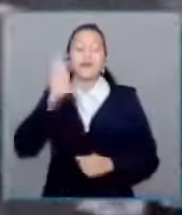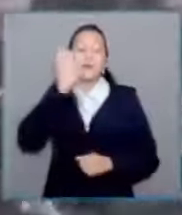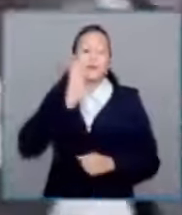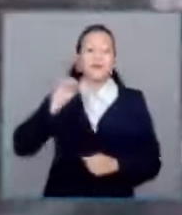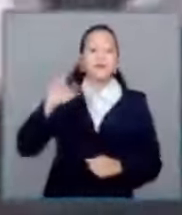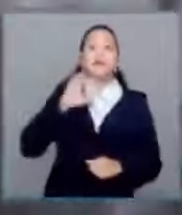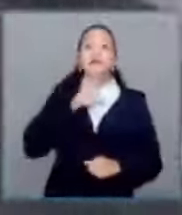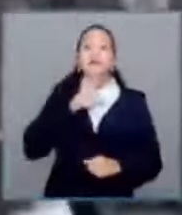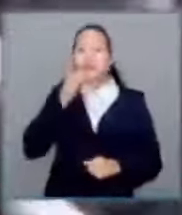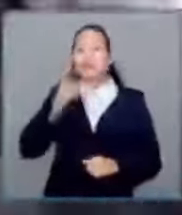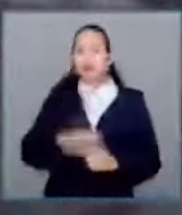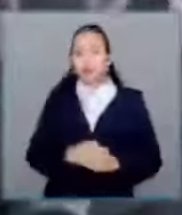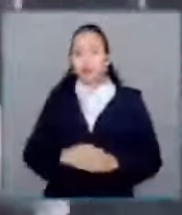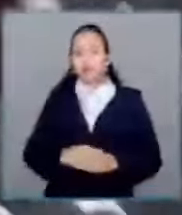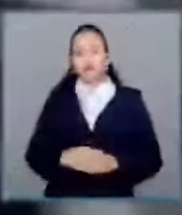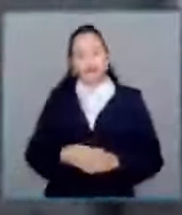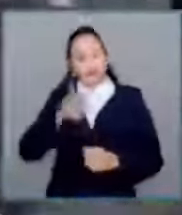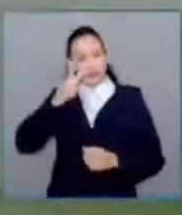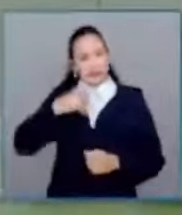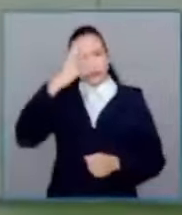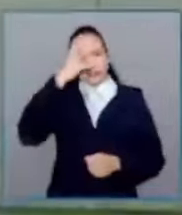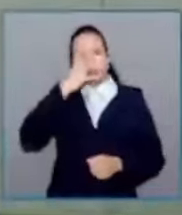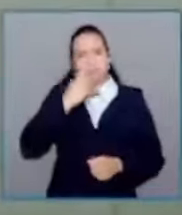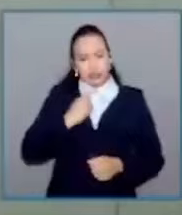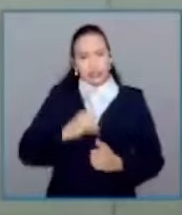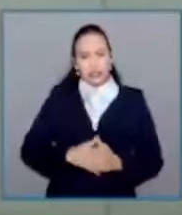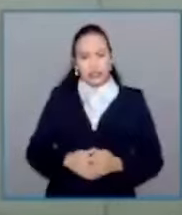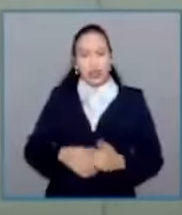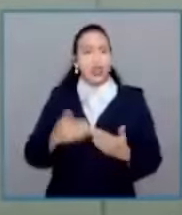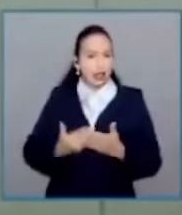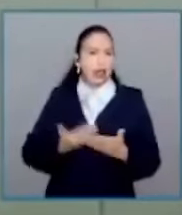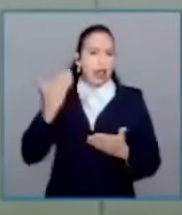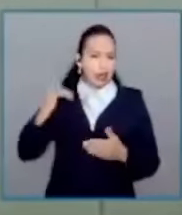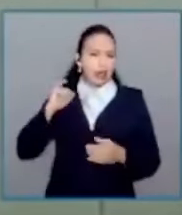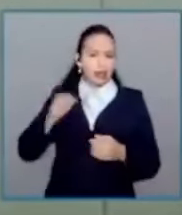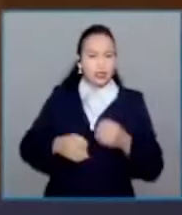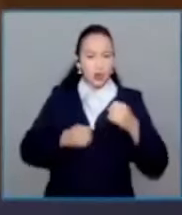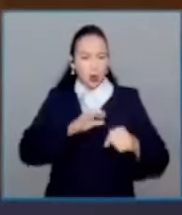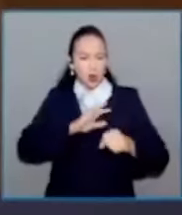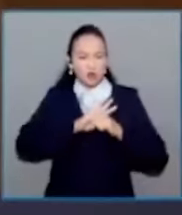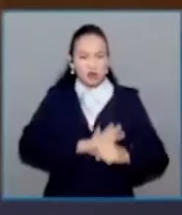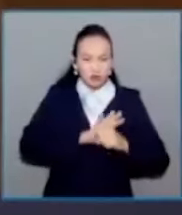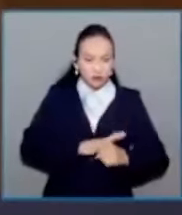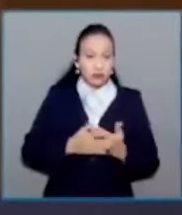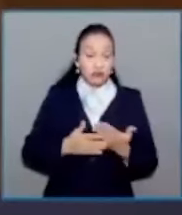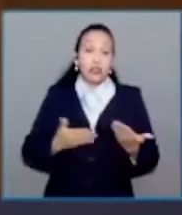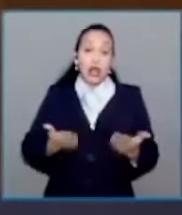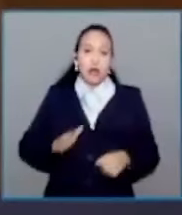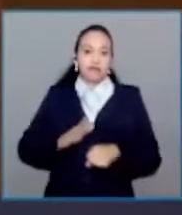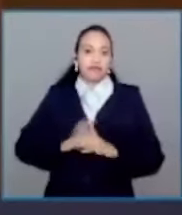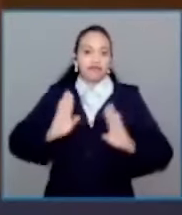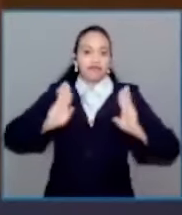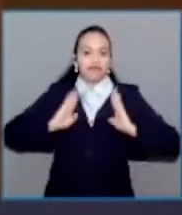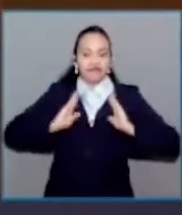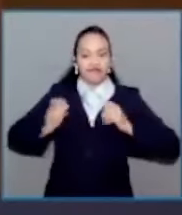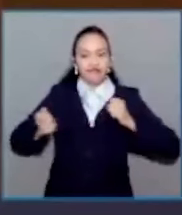plática en la UNAM por motivo de la del aniversario de la Constitución de 1824